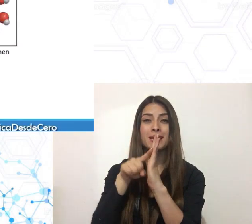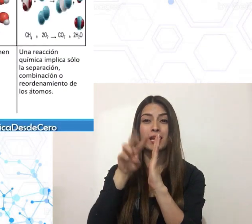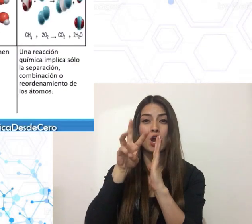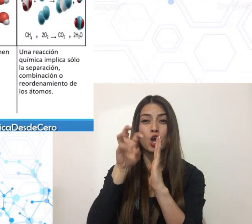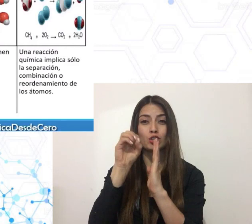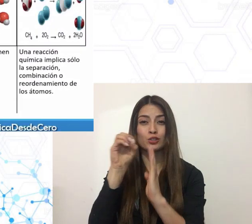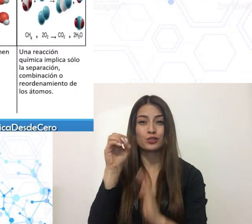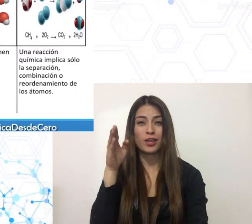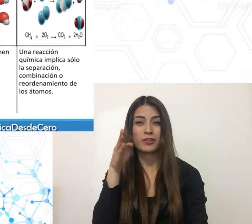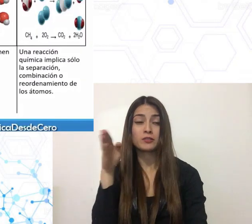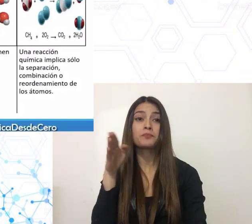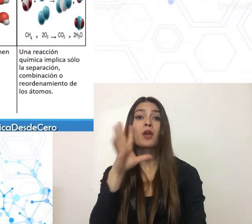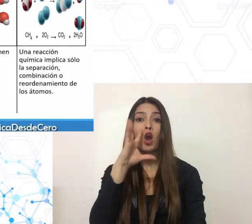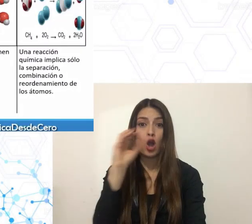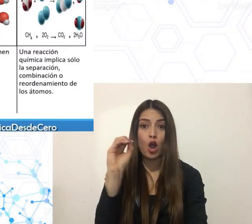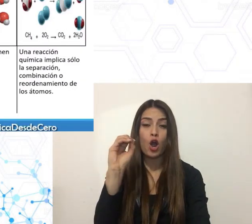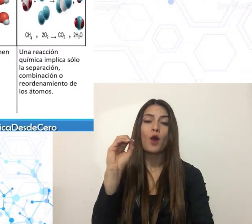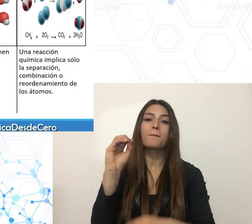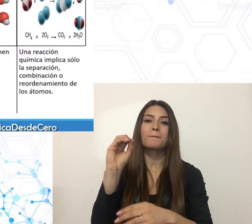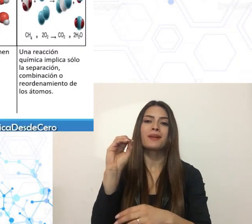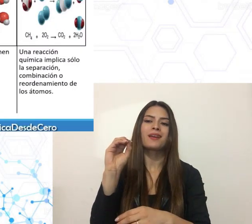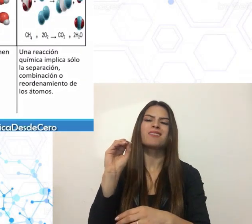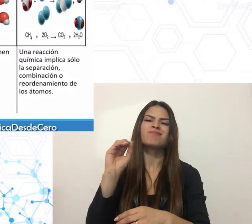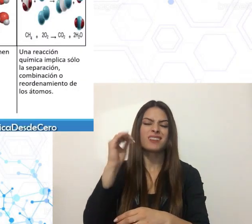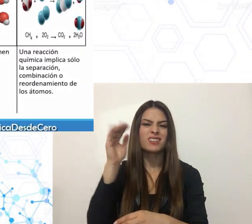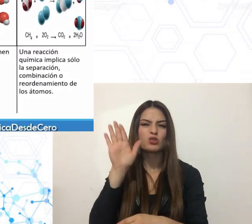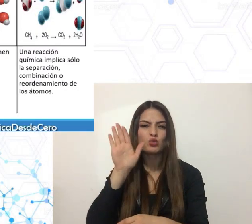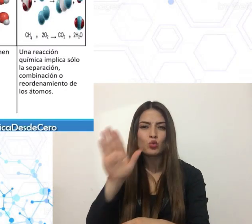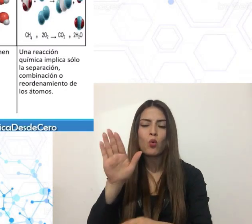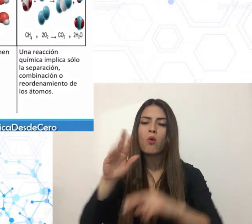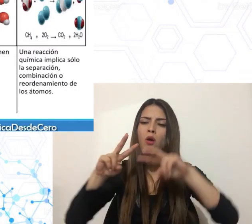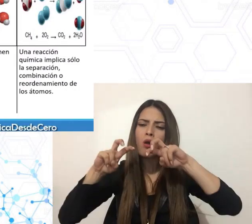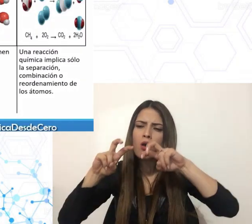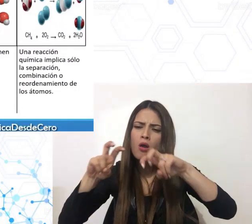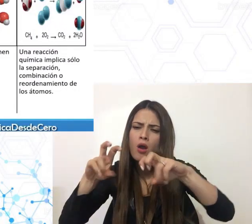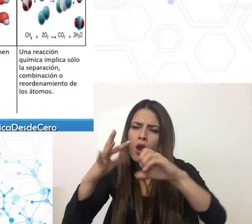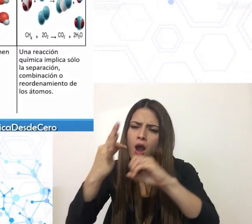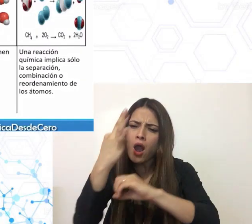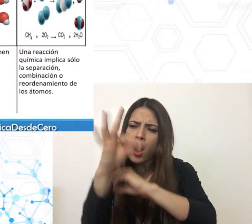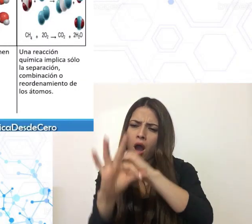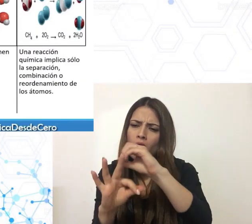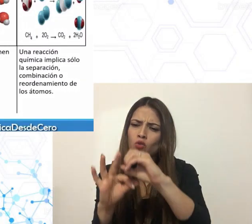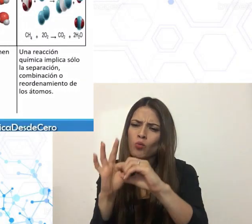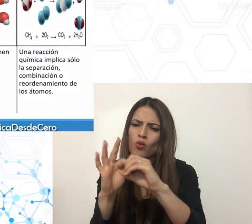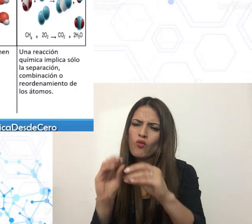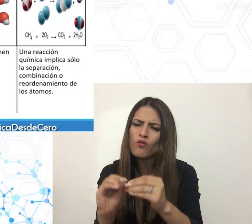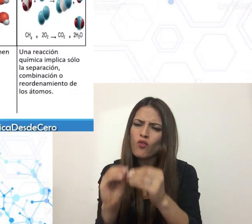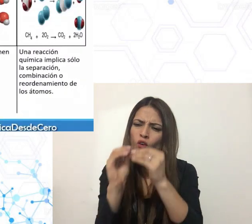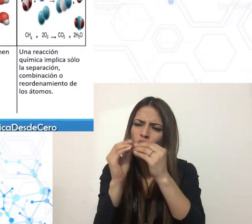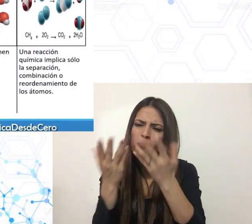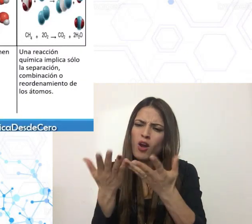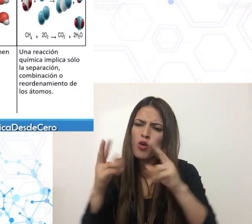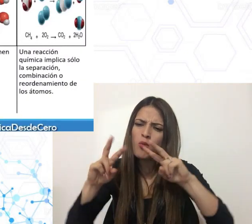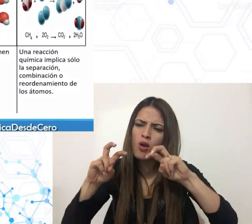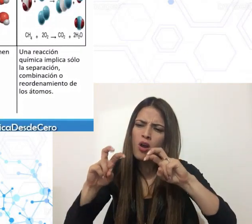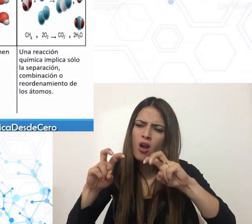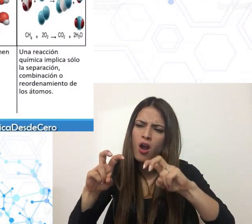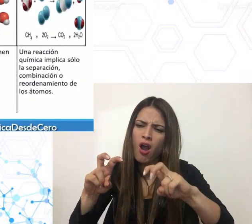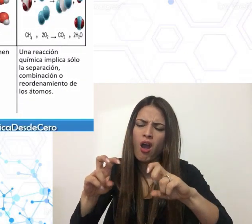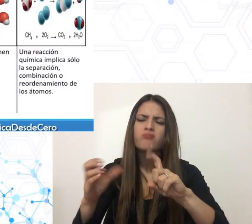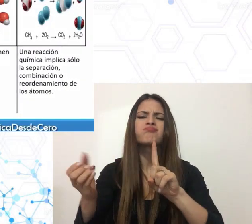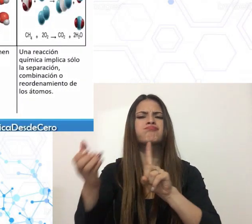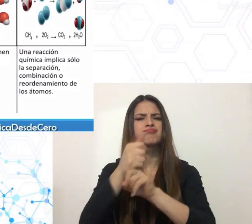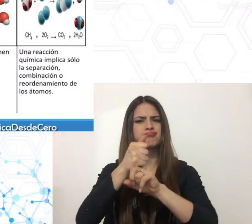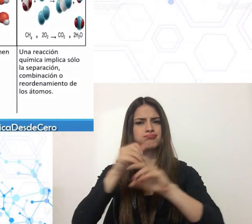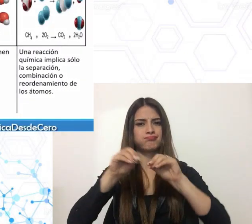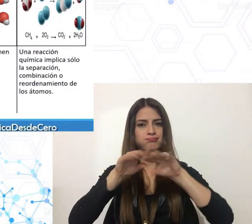organiza 4 postulados sobre lo que es la teoría atómica descrita por él. Entonces John